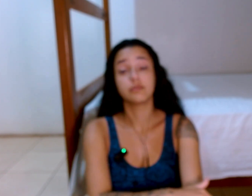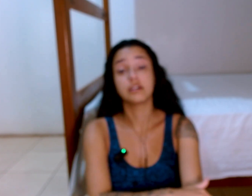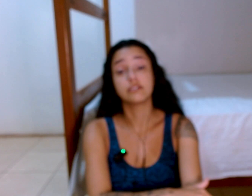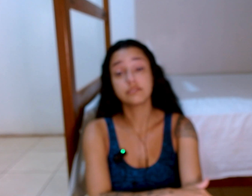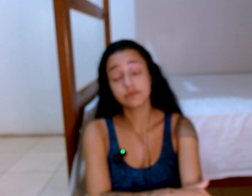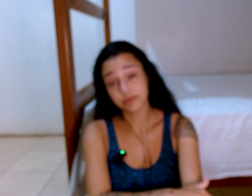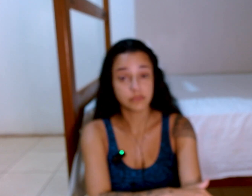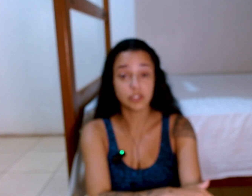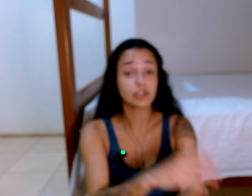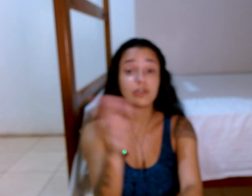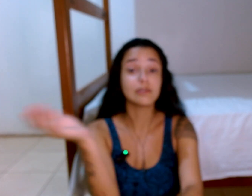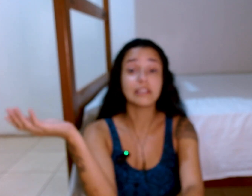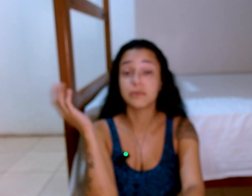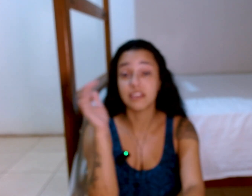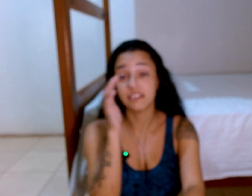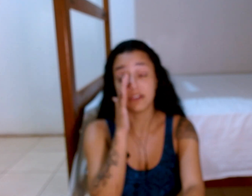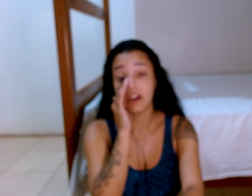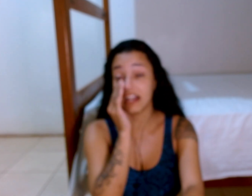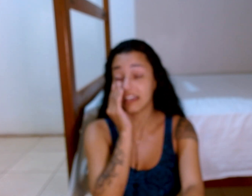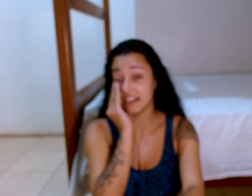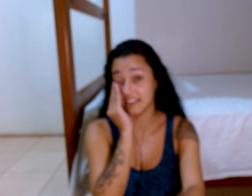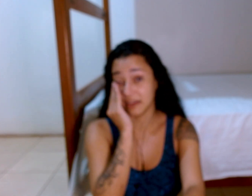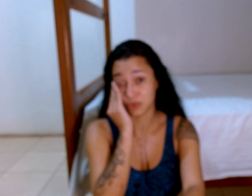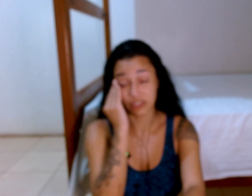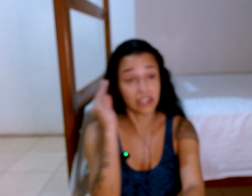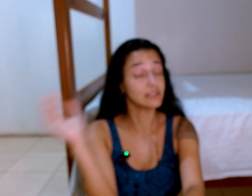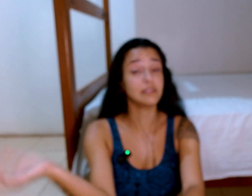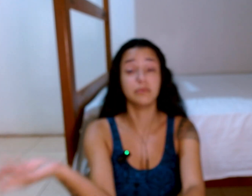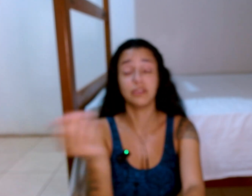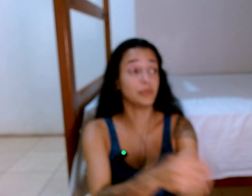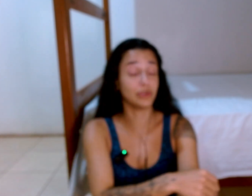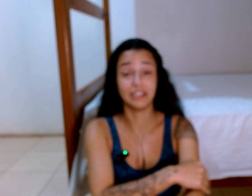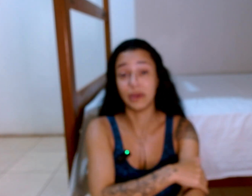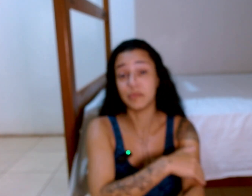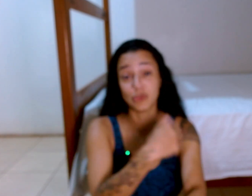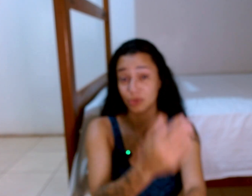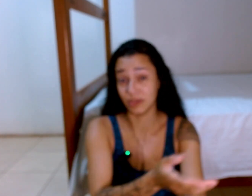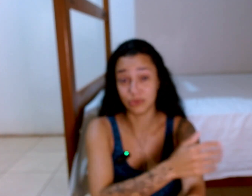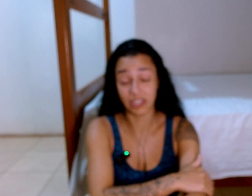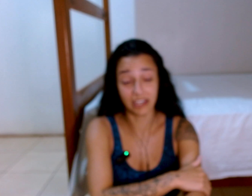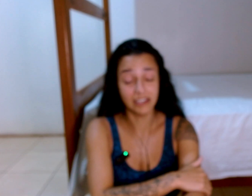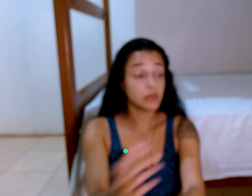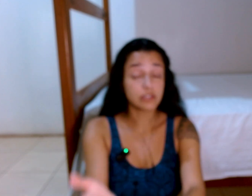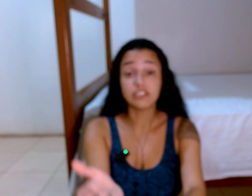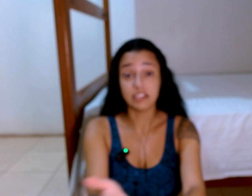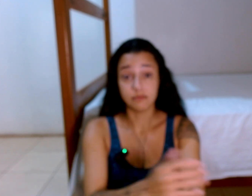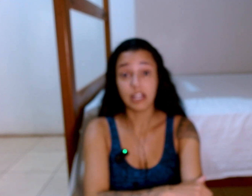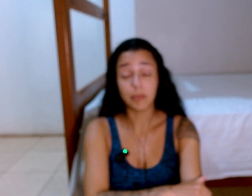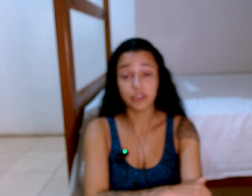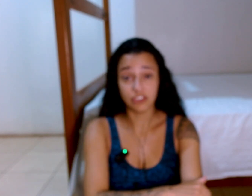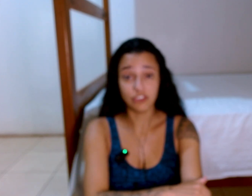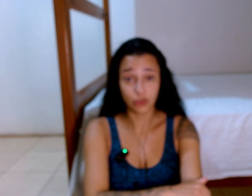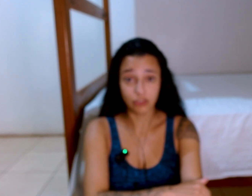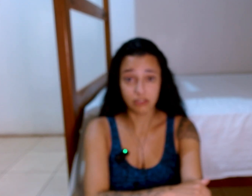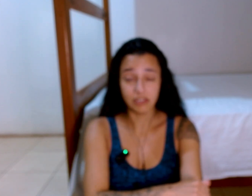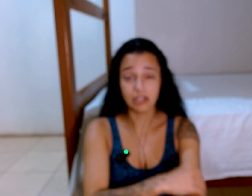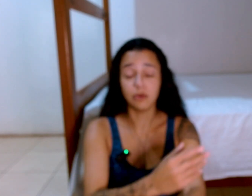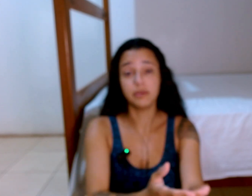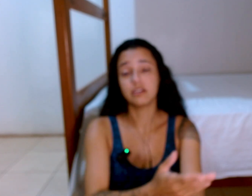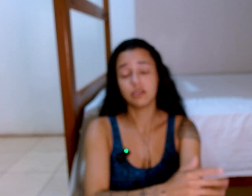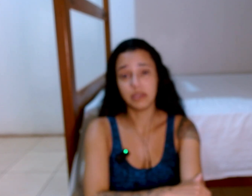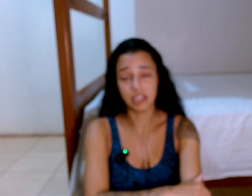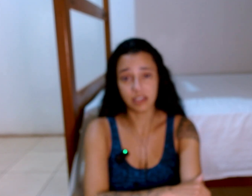Bueno yo no les voy a decir Ojalá que les haya gustado este vídeo porque no hay mucho que gustar Bueno sí la posición